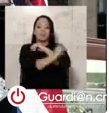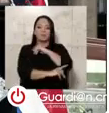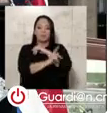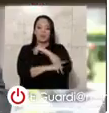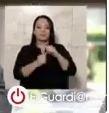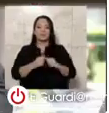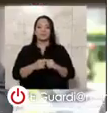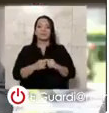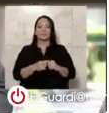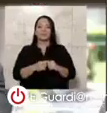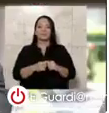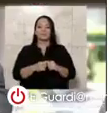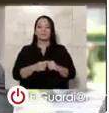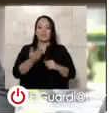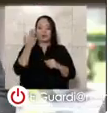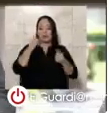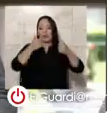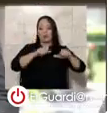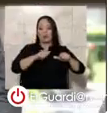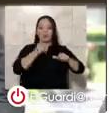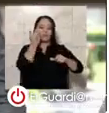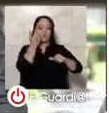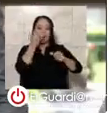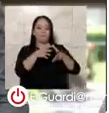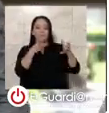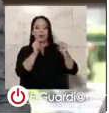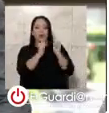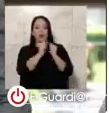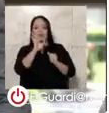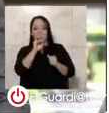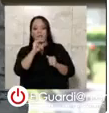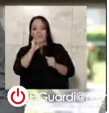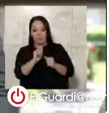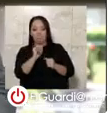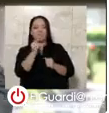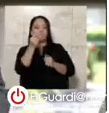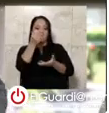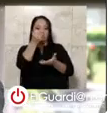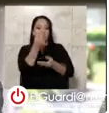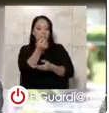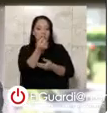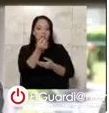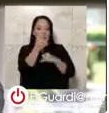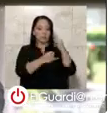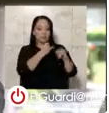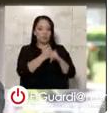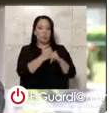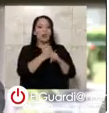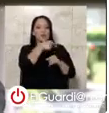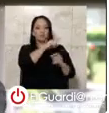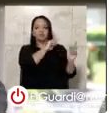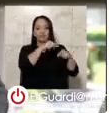que tiene el acuerdo de facilidad ampliada con el Fondo Monetario Internacional, recibe visitas periódicas. Esta y la